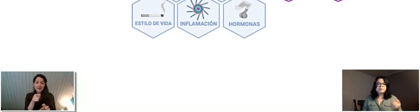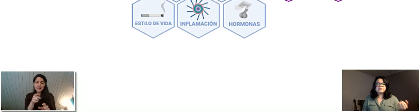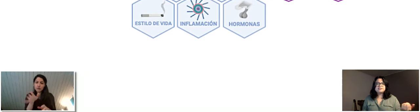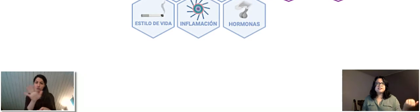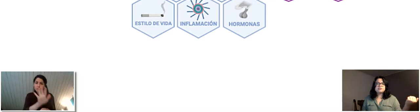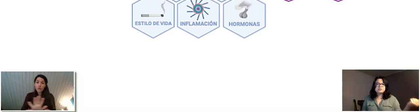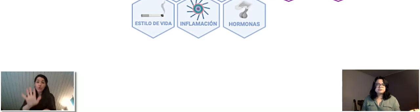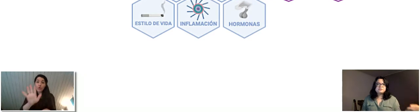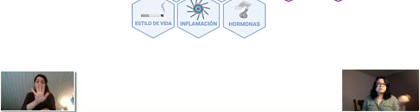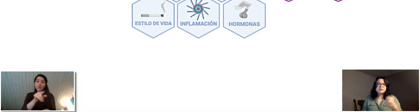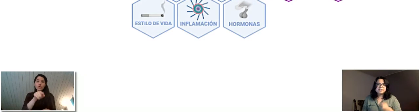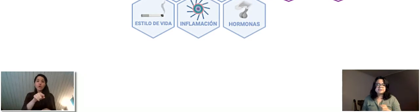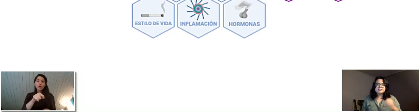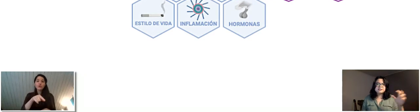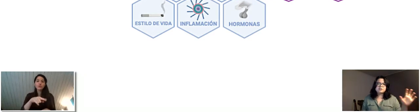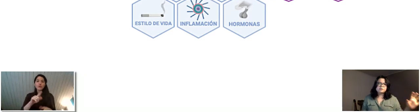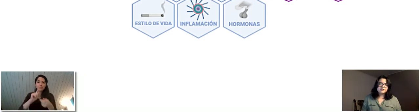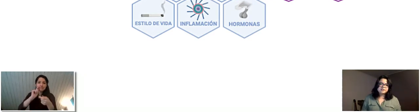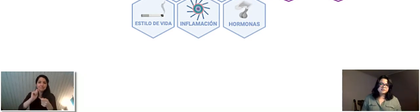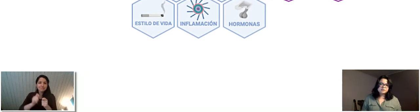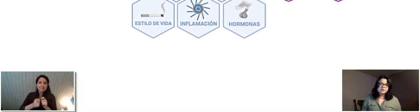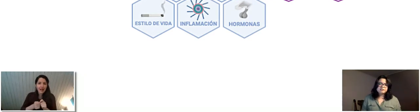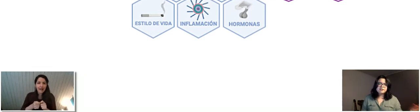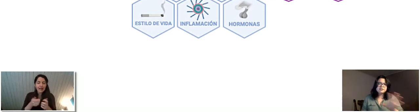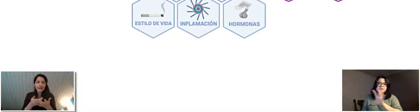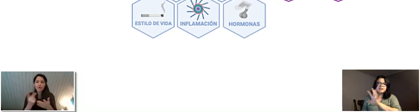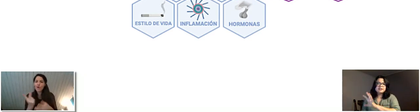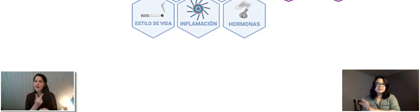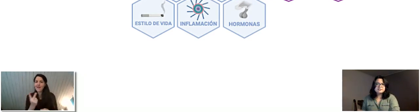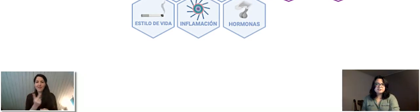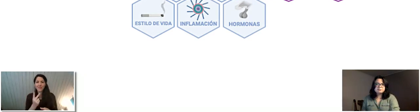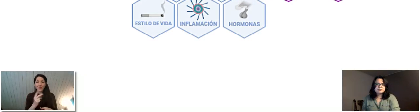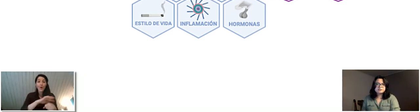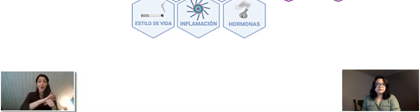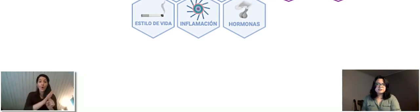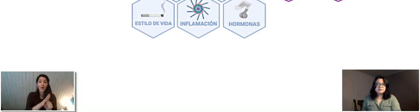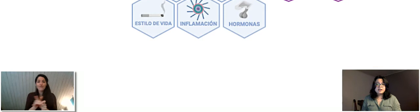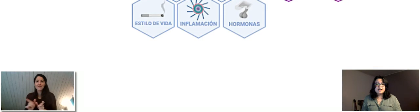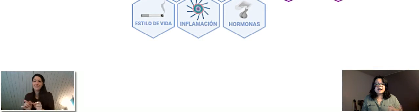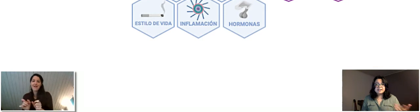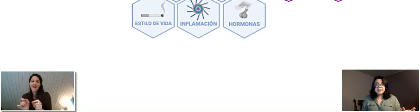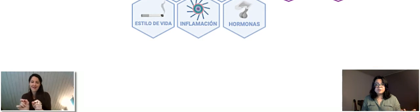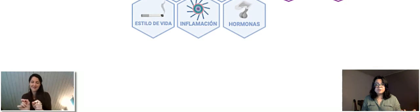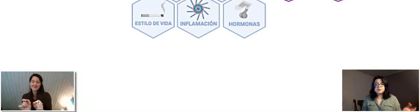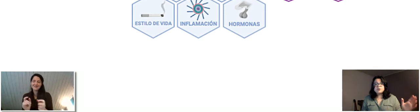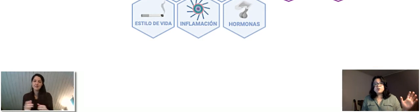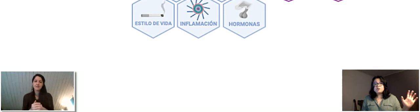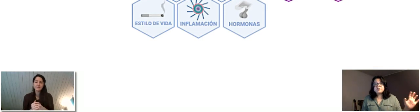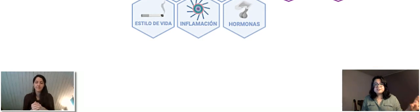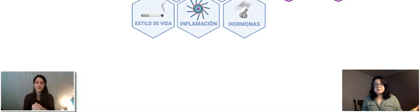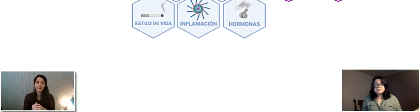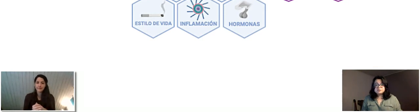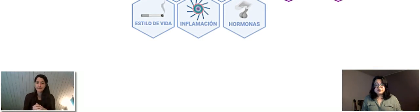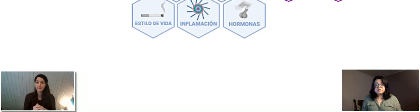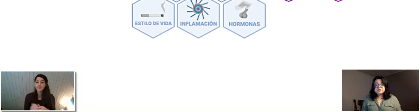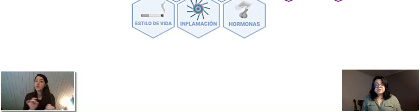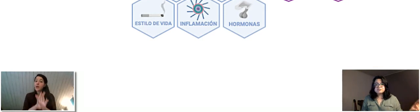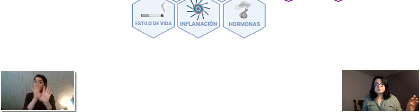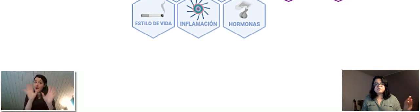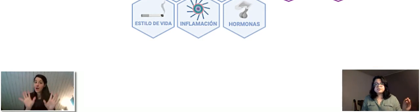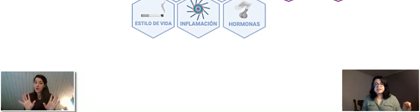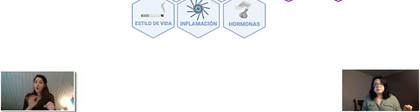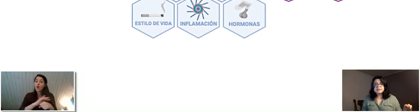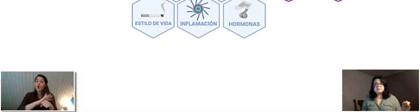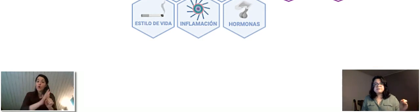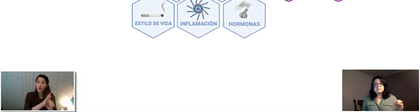que comparten las dos enfermedades, la COVID-19 y el cáncer de próstata. Aclaro, COVID-19 es